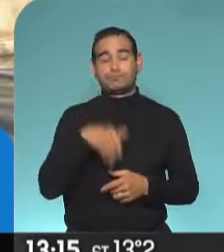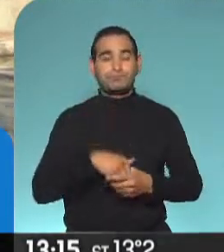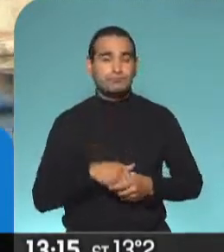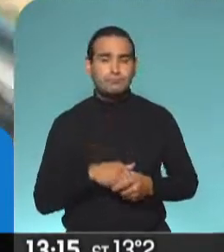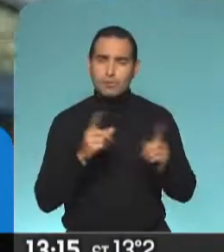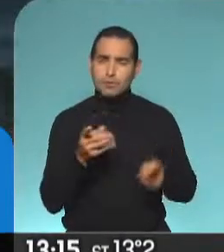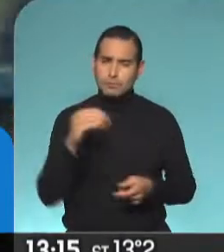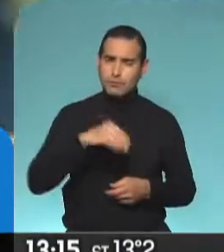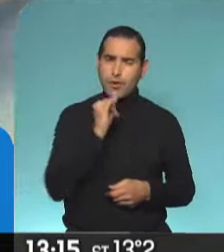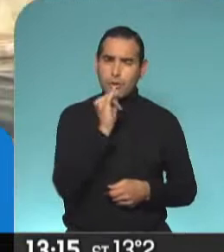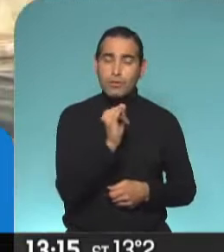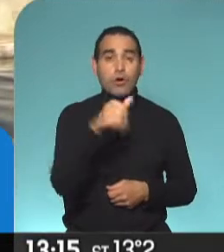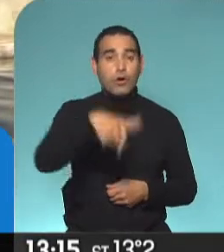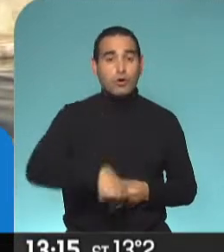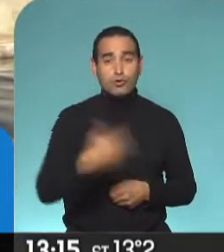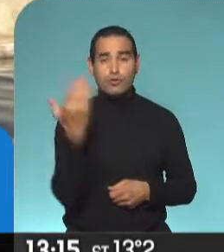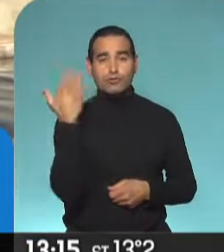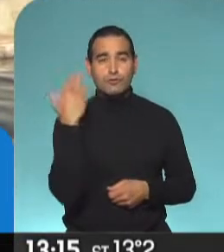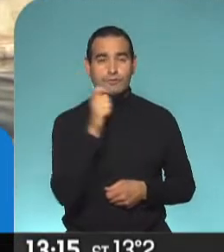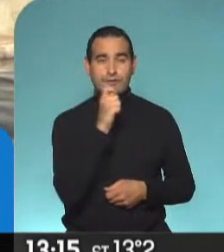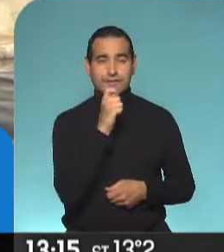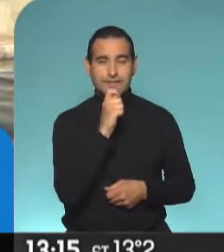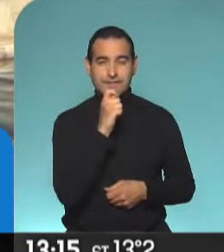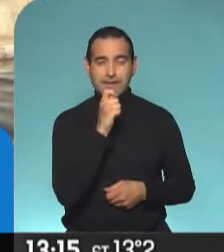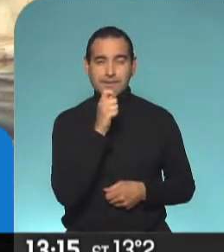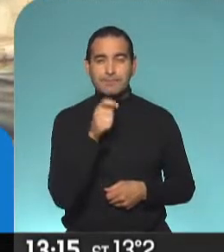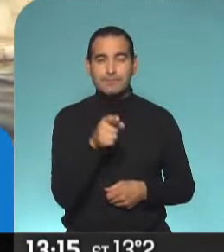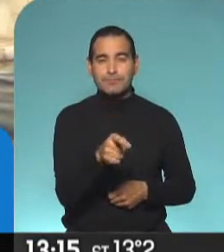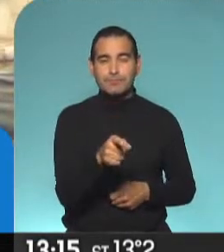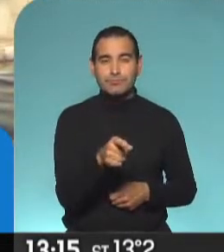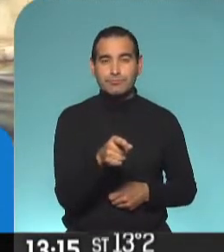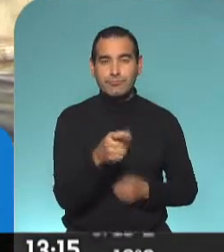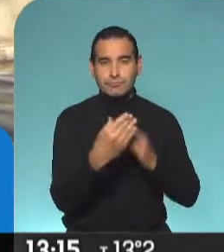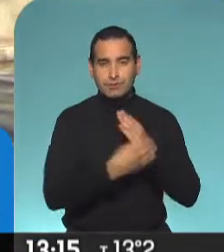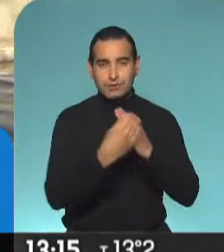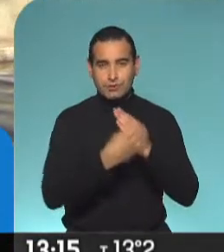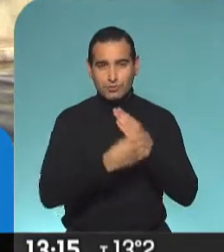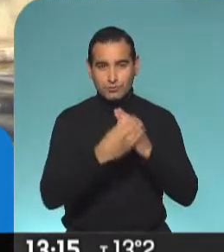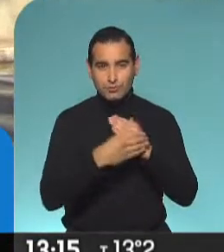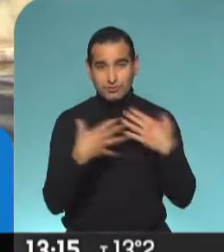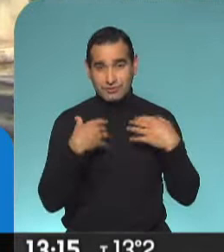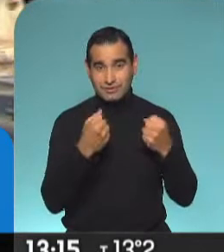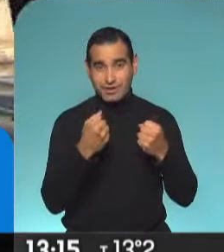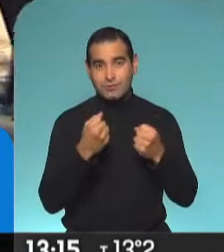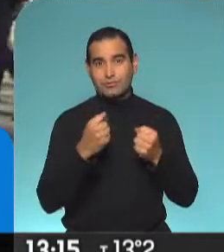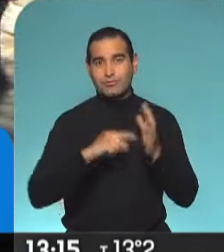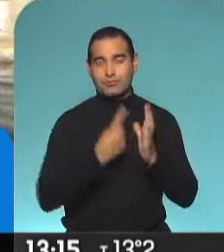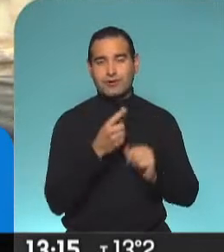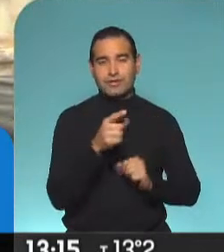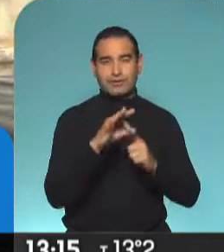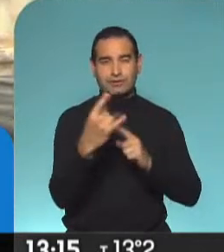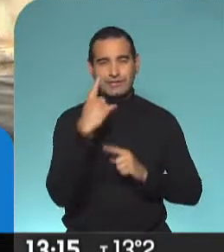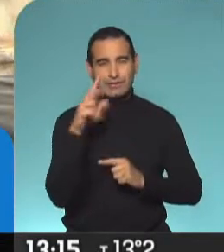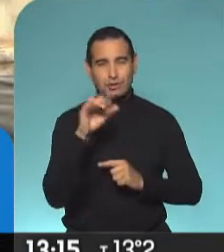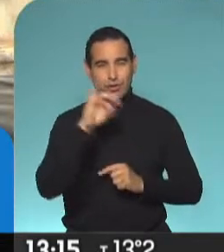que hoy en la conferencia de prensa que brindó el ministro de salud porteño estamos hablando de fernando quiroz